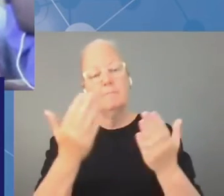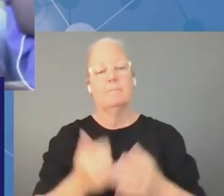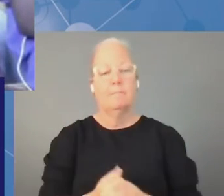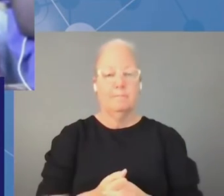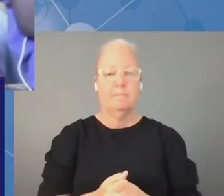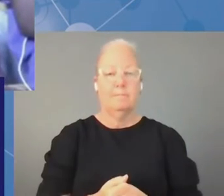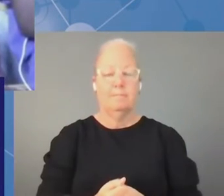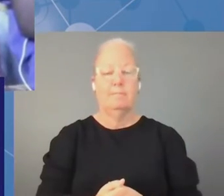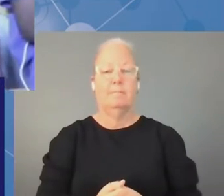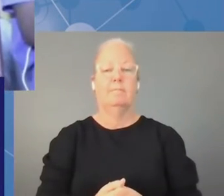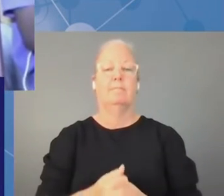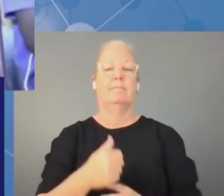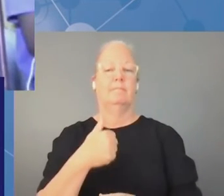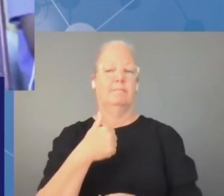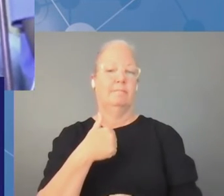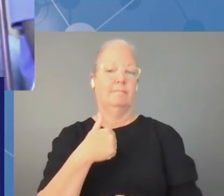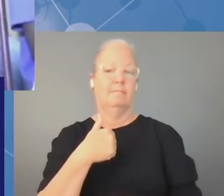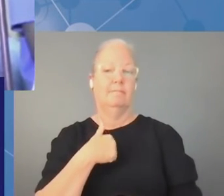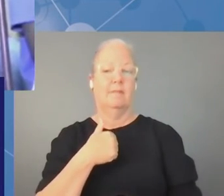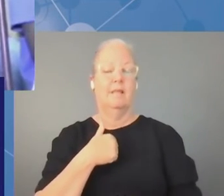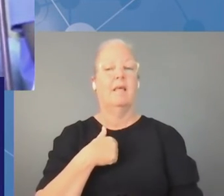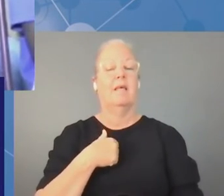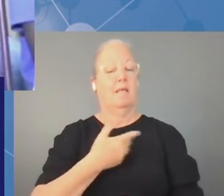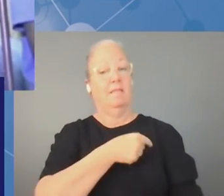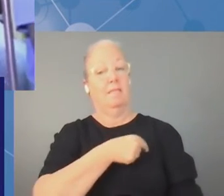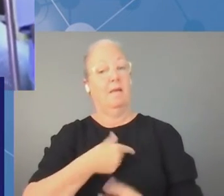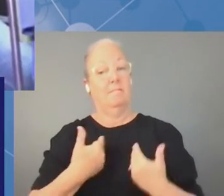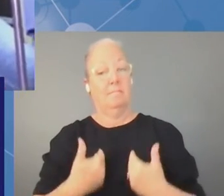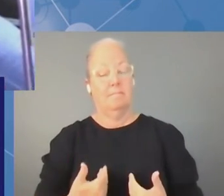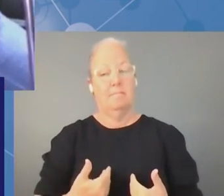Buenos días, buenas tardes. Me llamo Edward